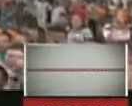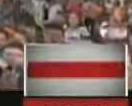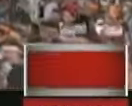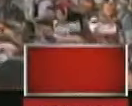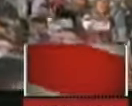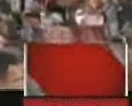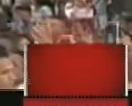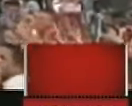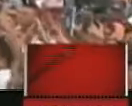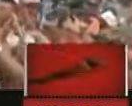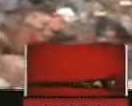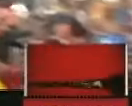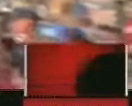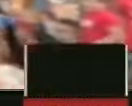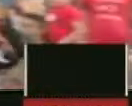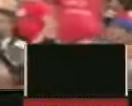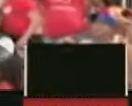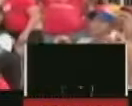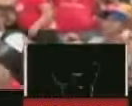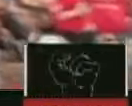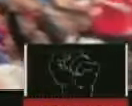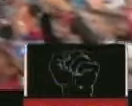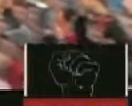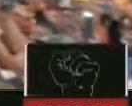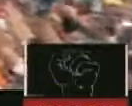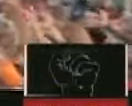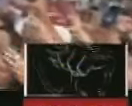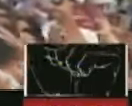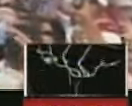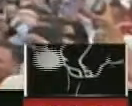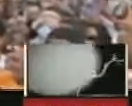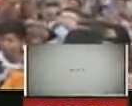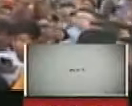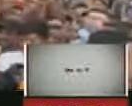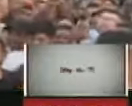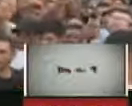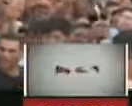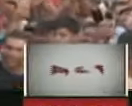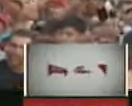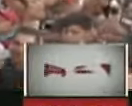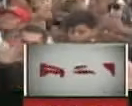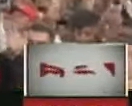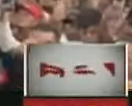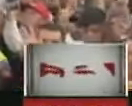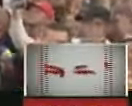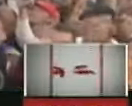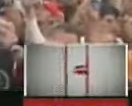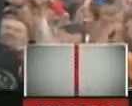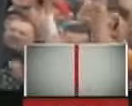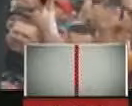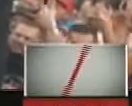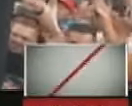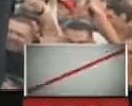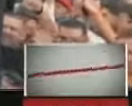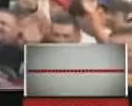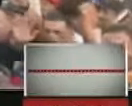cosas más bonitas, que el pueblo le escriba a uno. Porque si el pueblo le escribe a uno, Noelí, Iri,